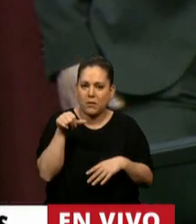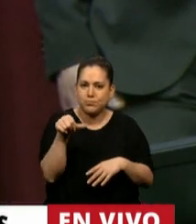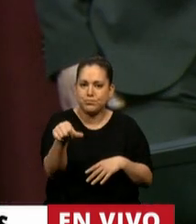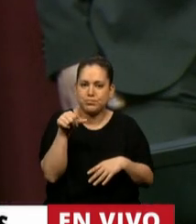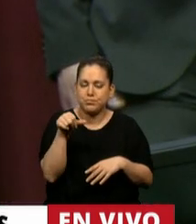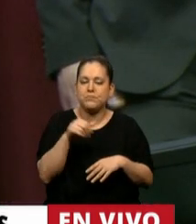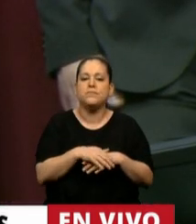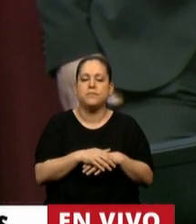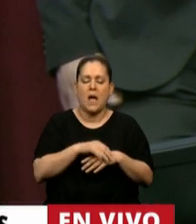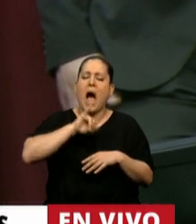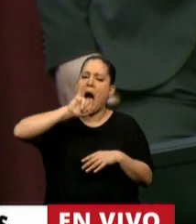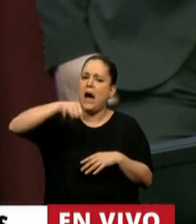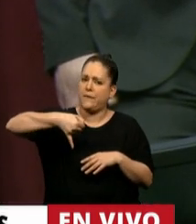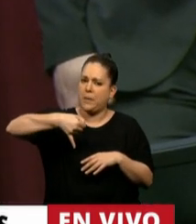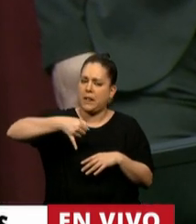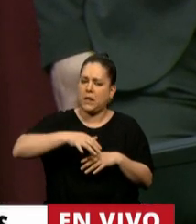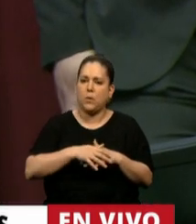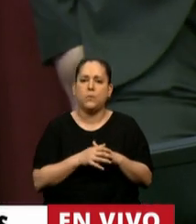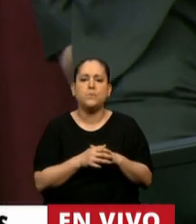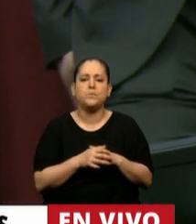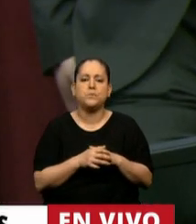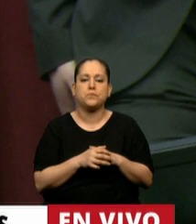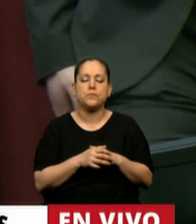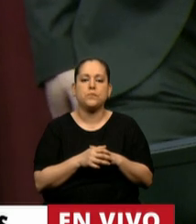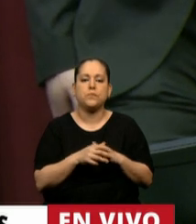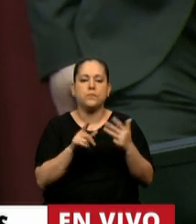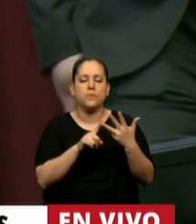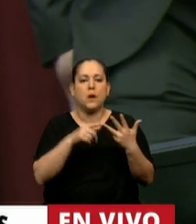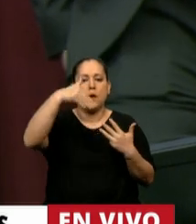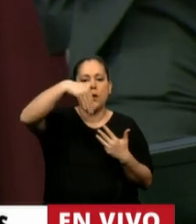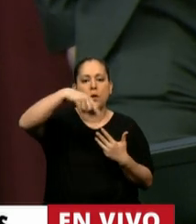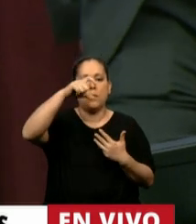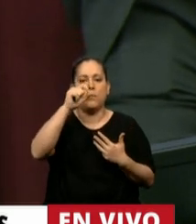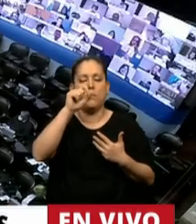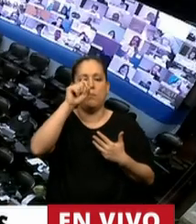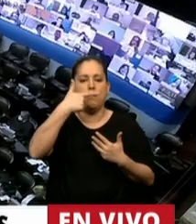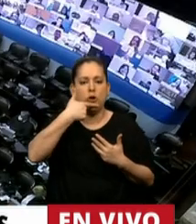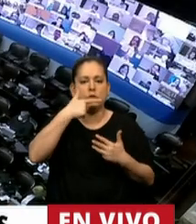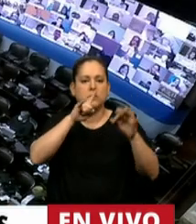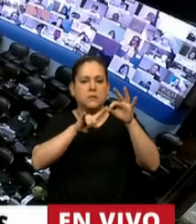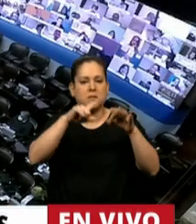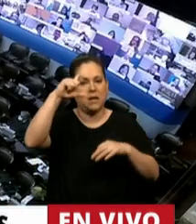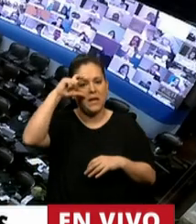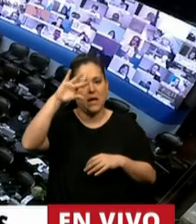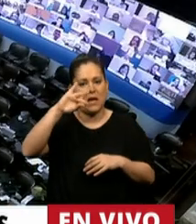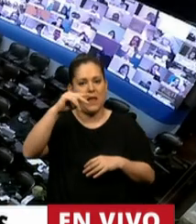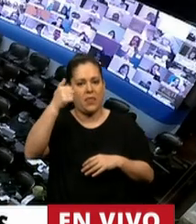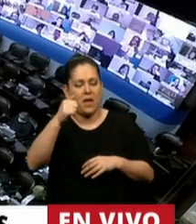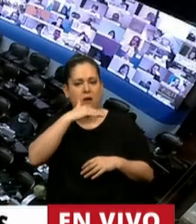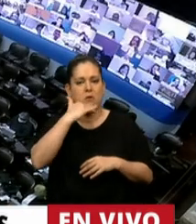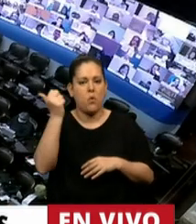diputada afirmativo presidente mosqueda Juan